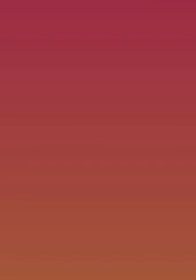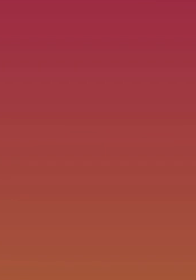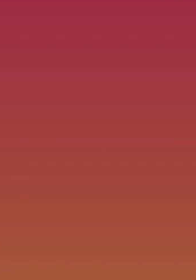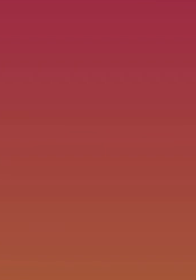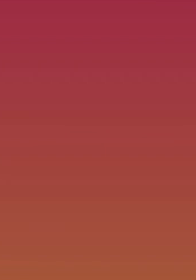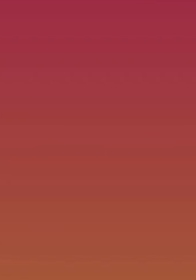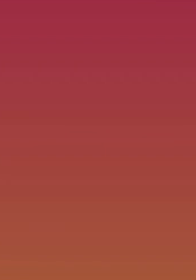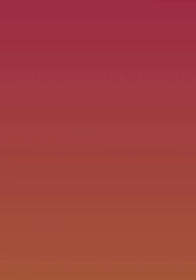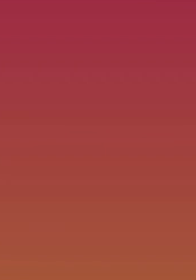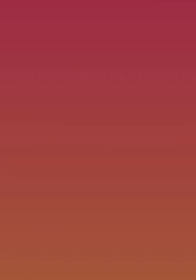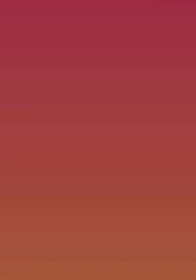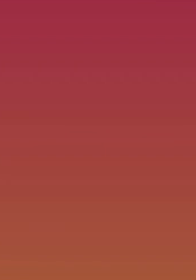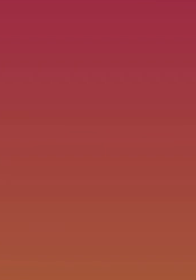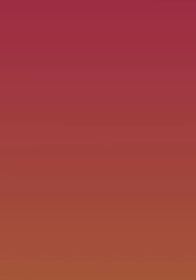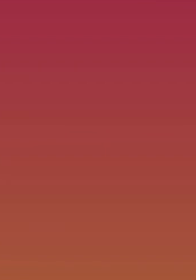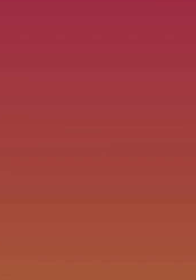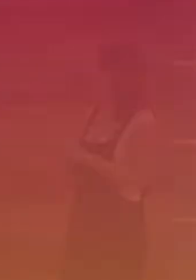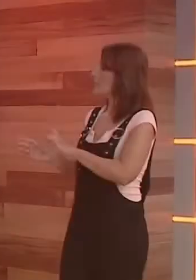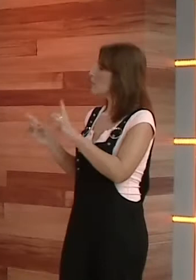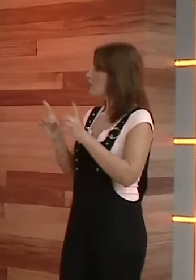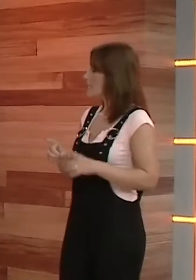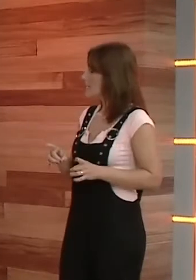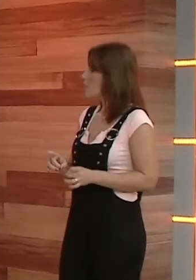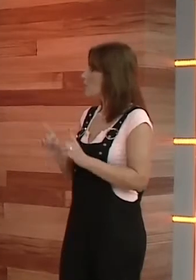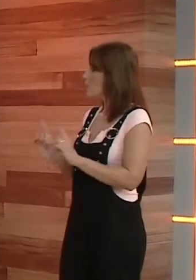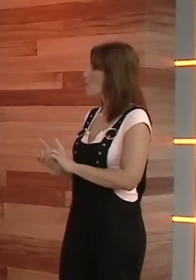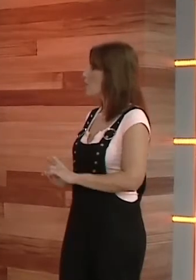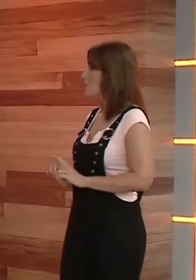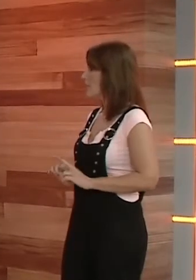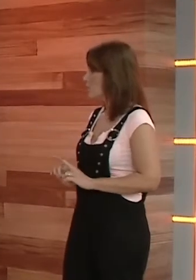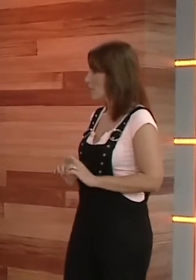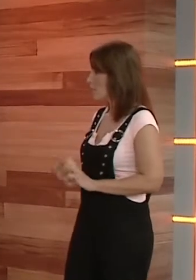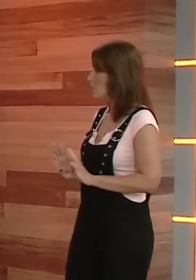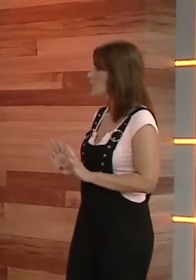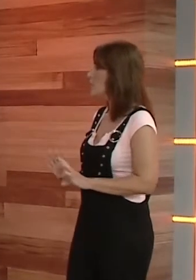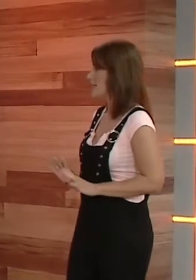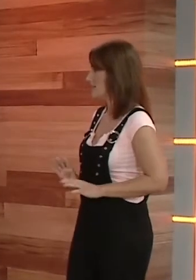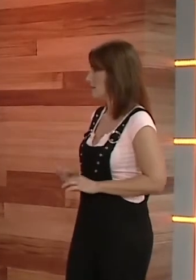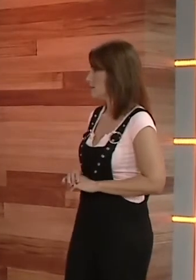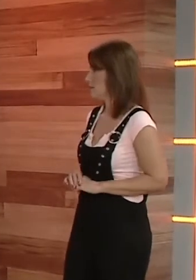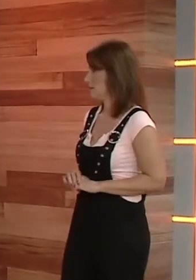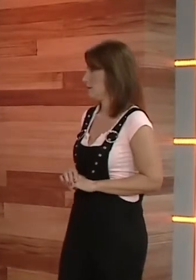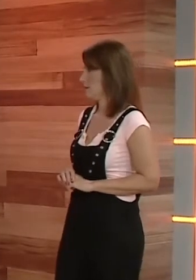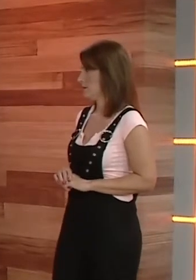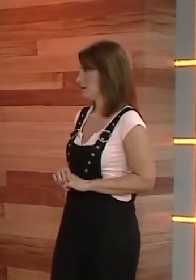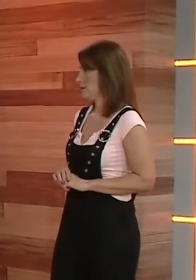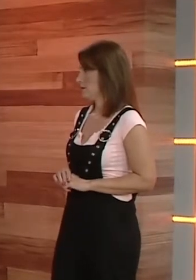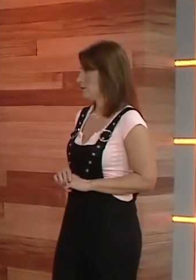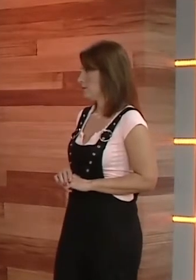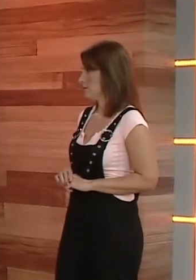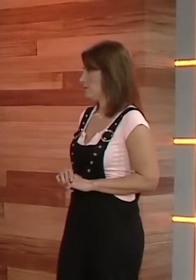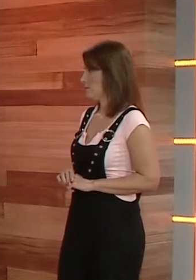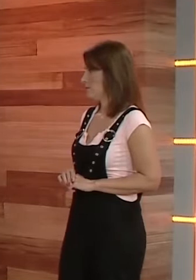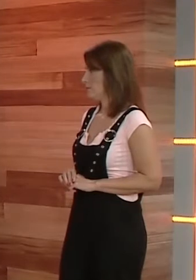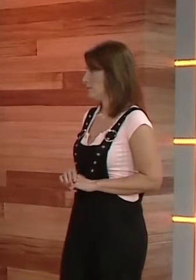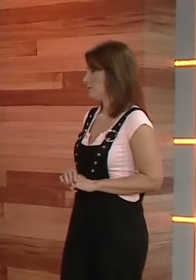cerca de poder tener la paridad en la provincia de Santa Fe. Tiene que volver al Senado porque hubo modificaciones. ¿Por dónde pasan?